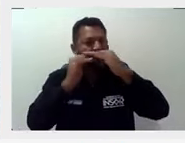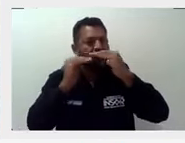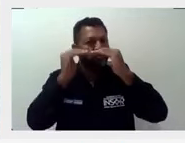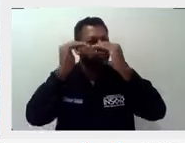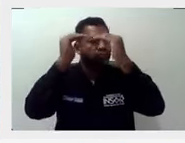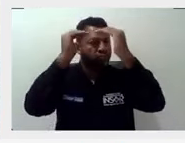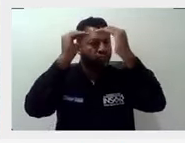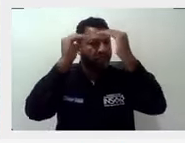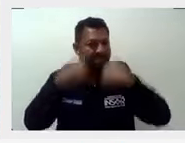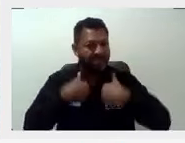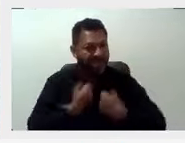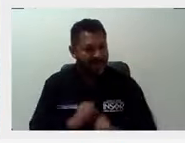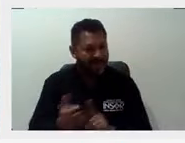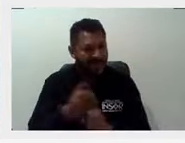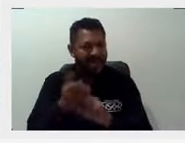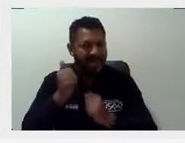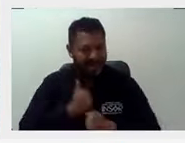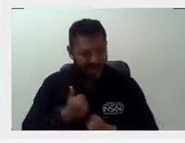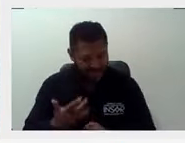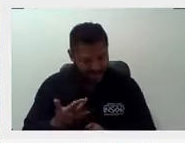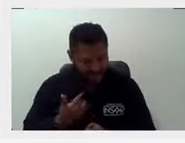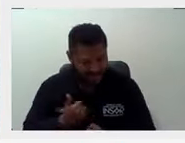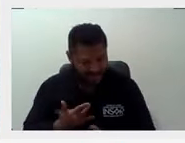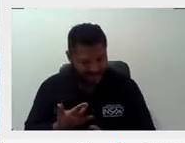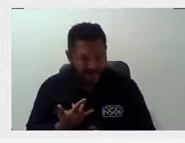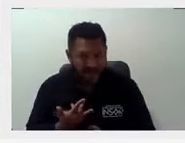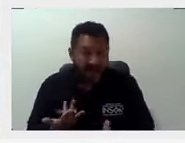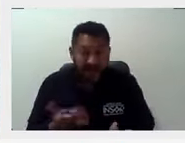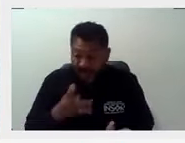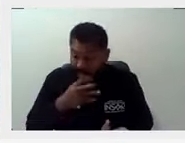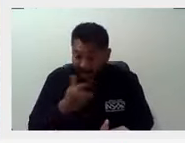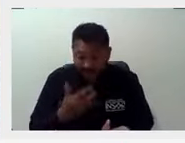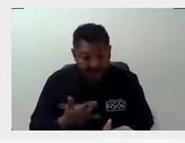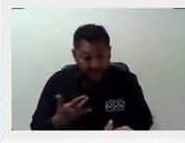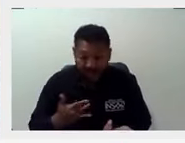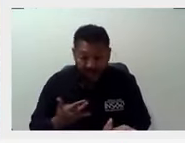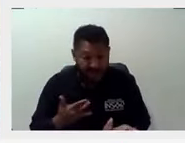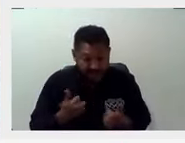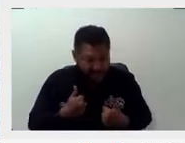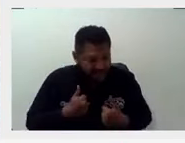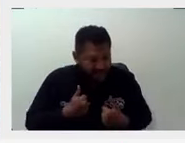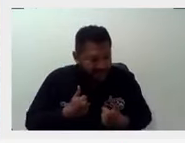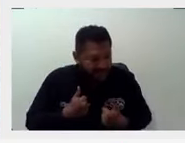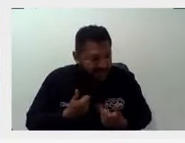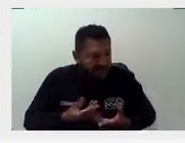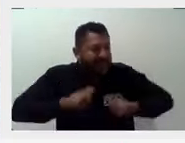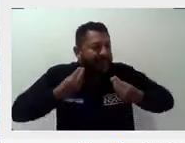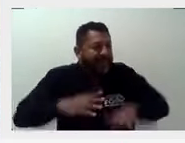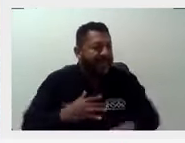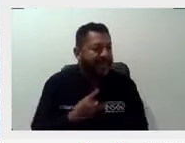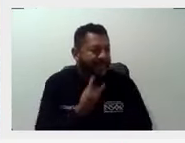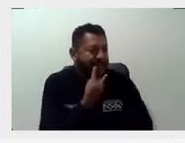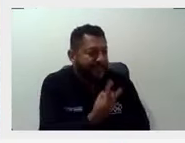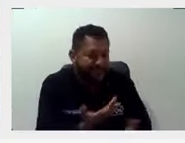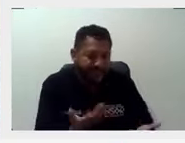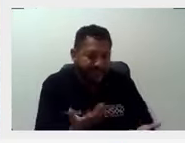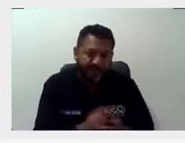pueda automotivar. Porque si no, pues una motivación, no hay motivación, se pierde la motivación. Y lo que